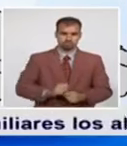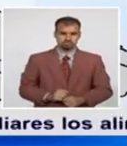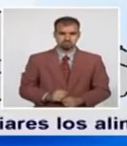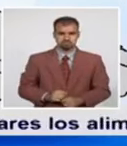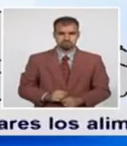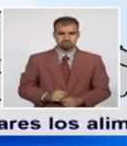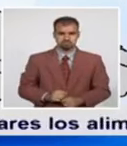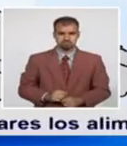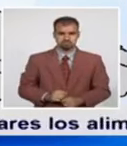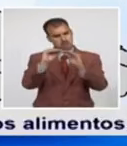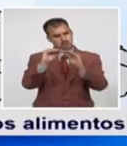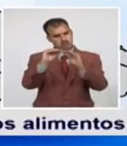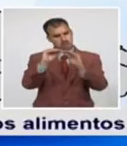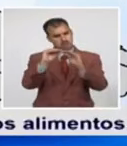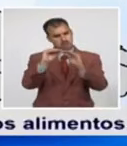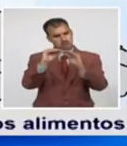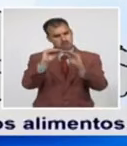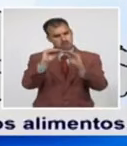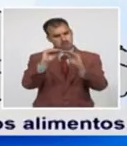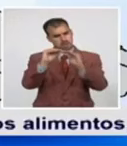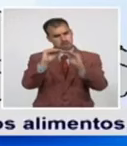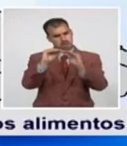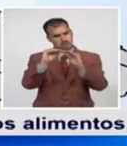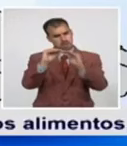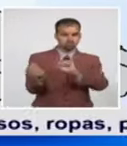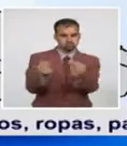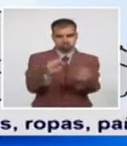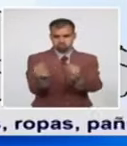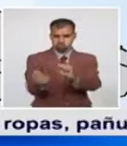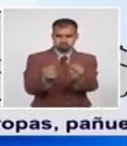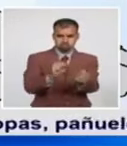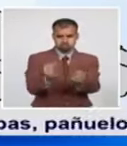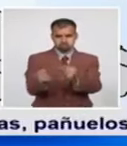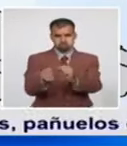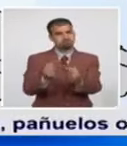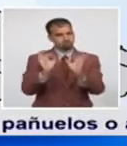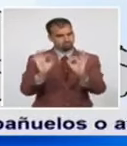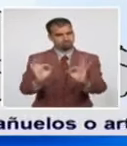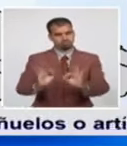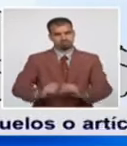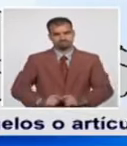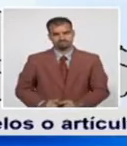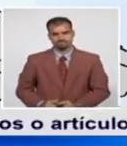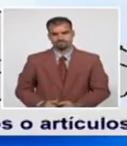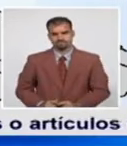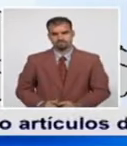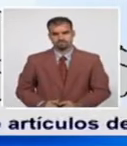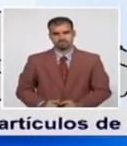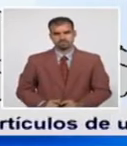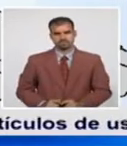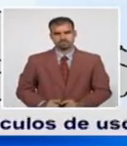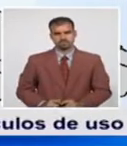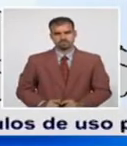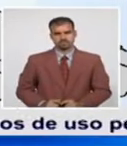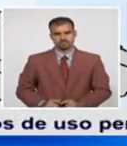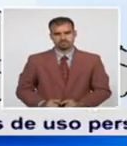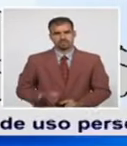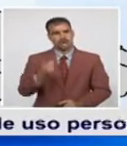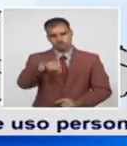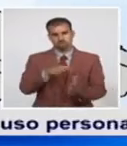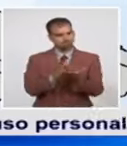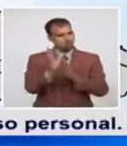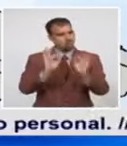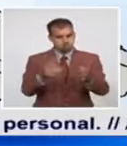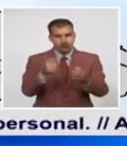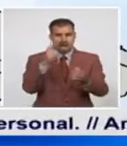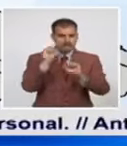Evidentemente han dado resultado las medidas que han aplicado y que siguen aplicando, teniendo en cuenta el riesgo que hay en